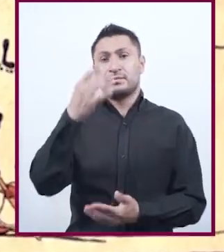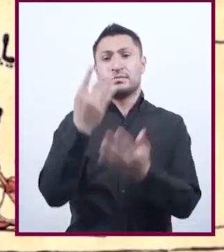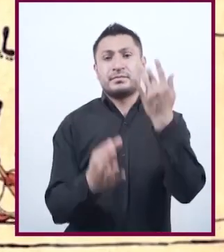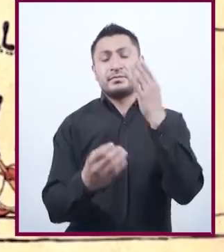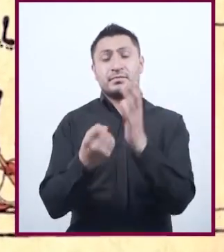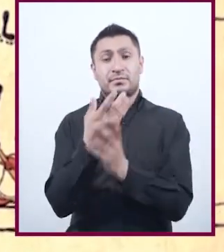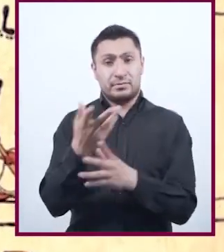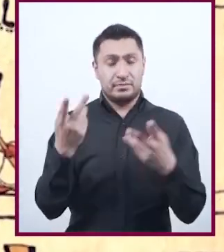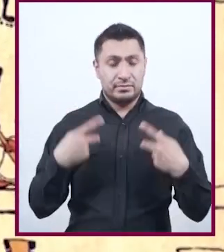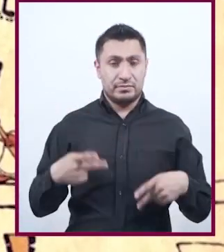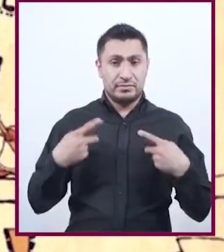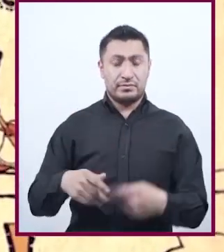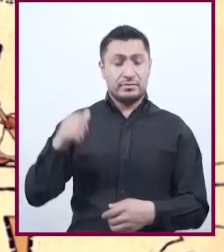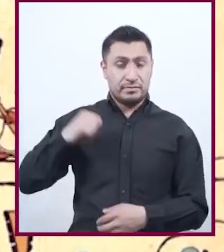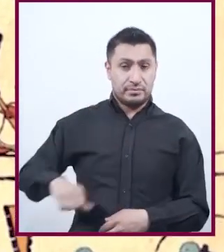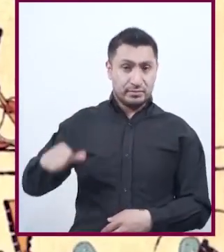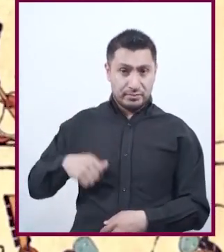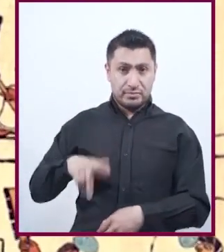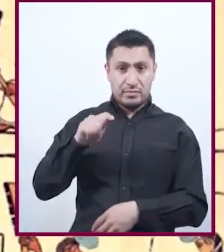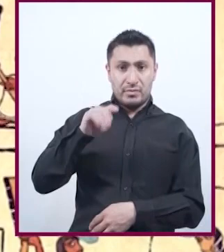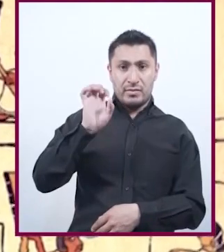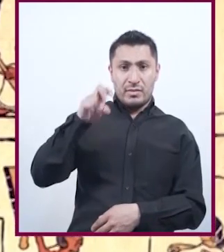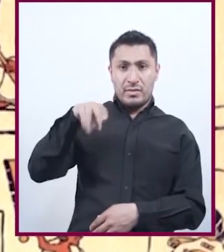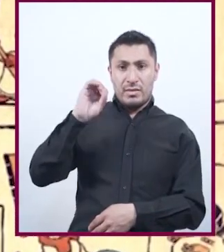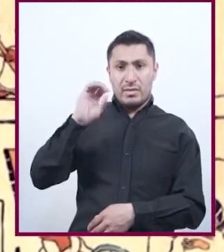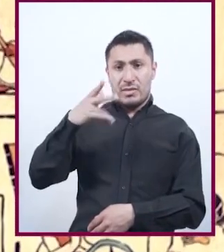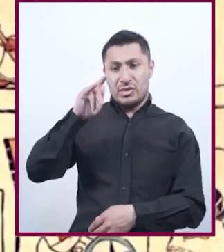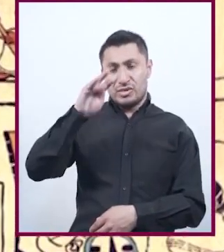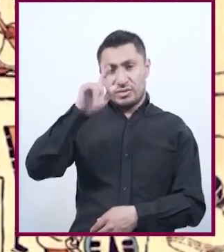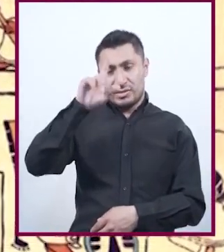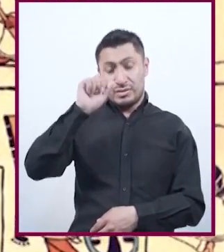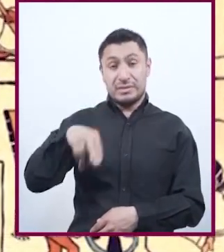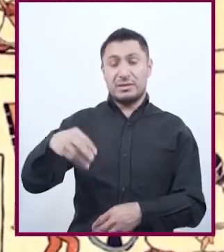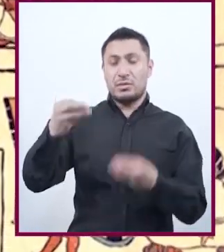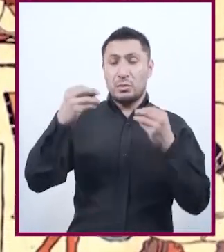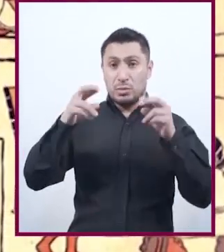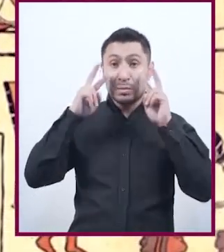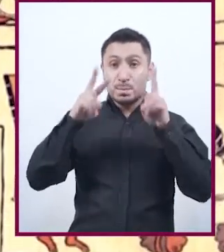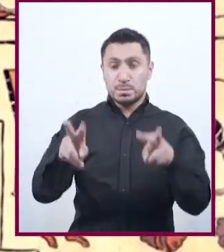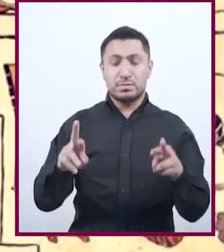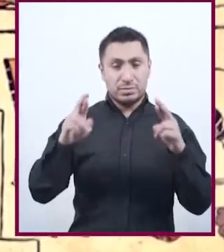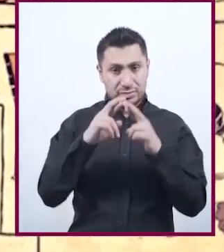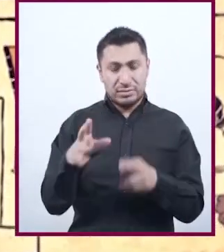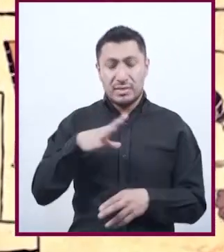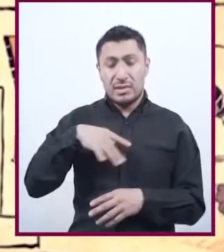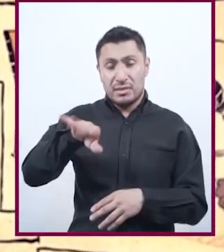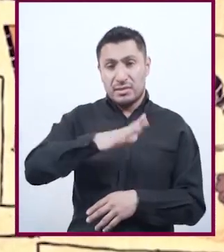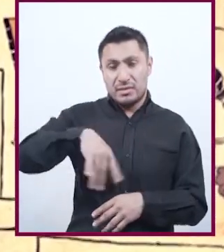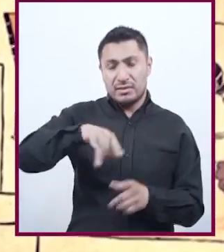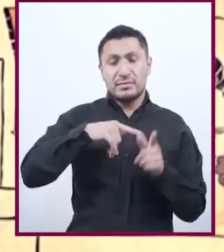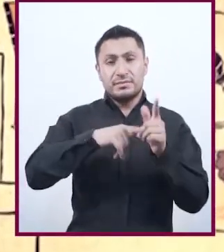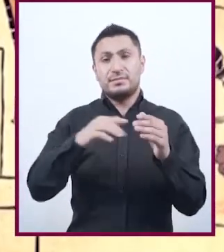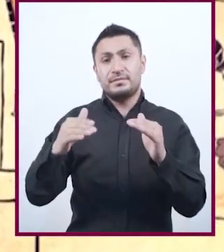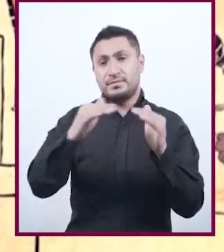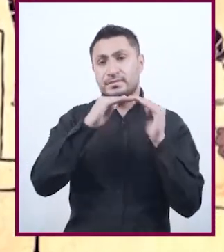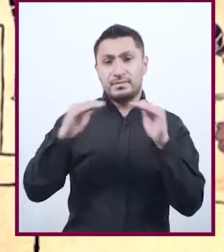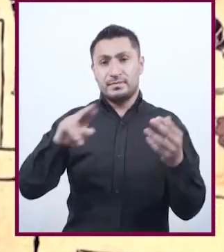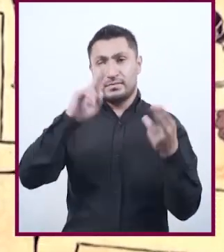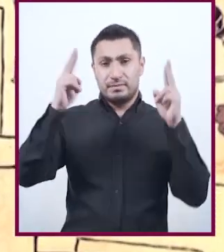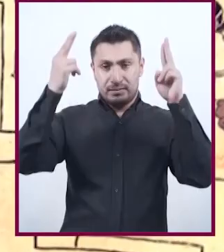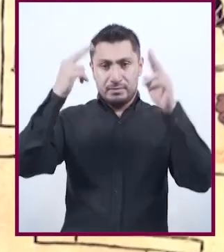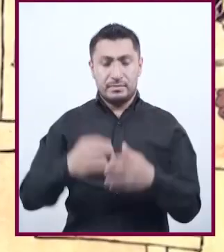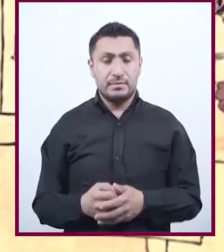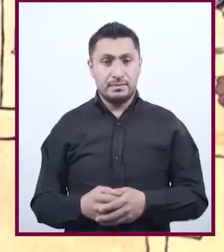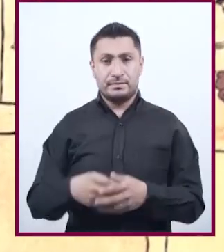fuego nuevo, los habitantes de Tenochtitlan, que eran súper observantes de su religión, buscaban la continuidad y el equilibrio